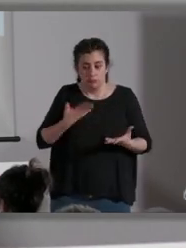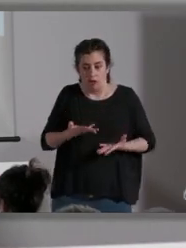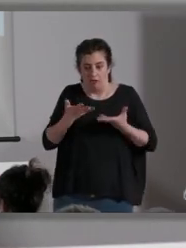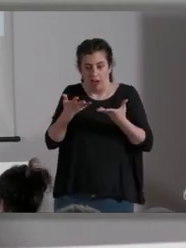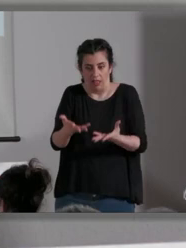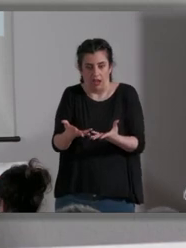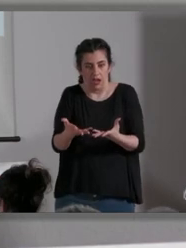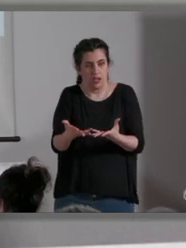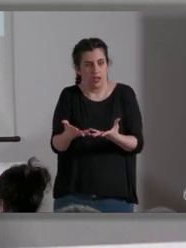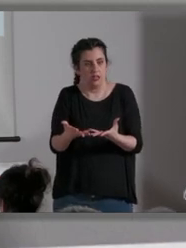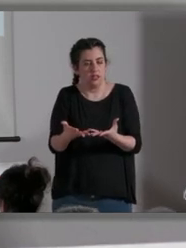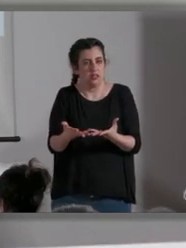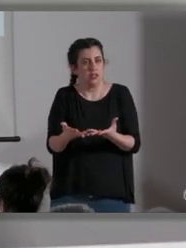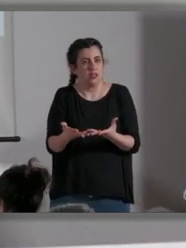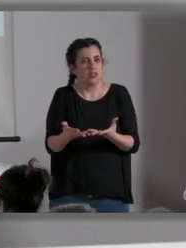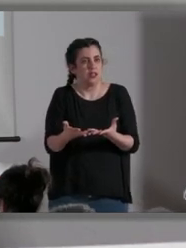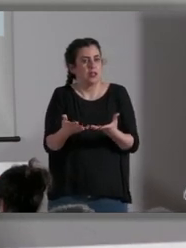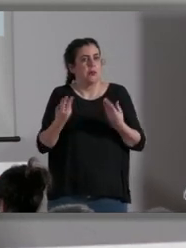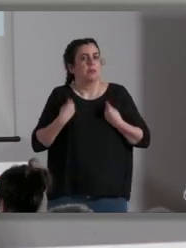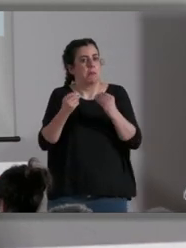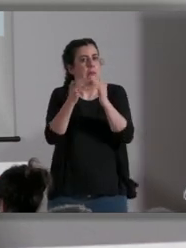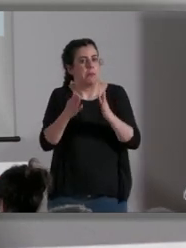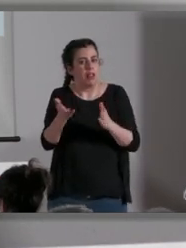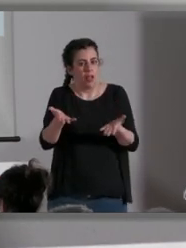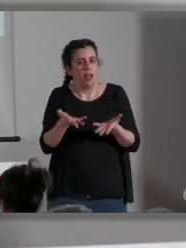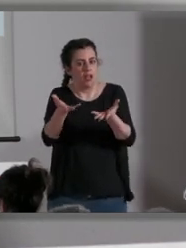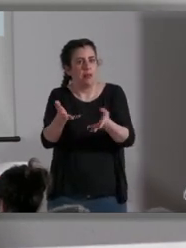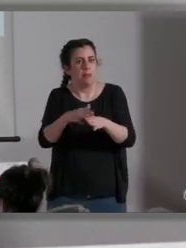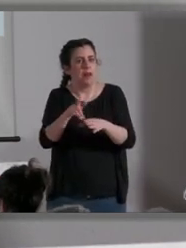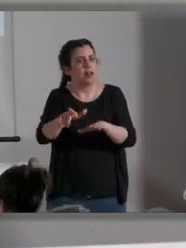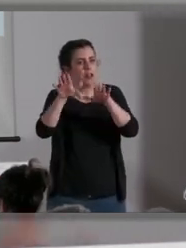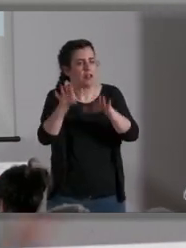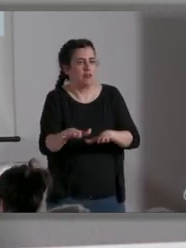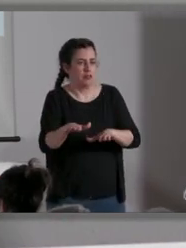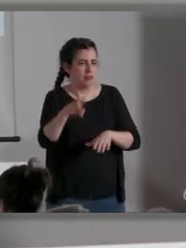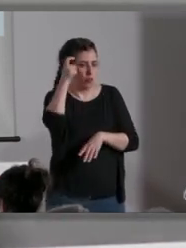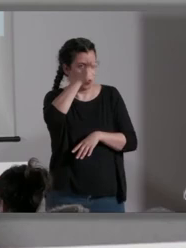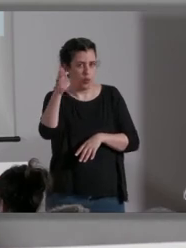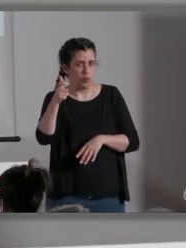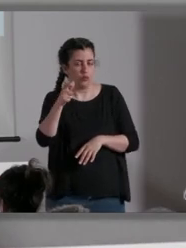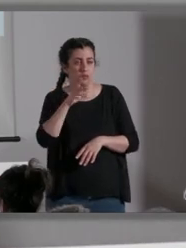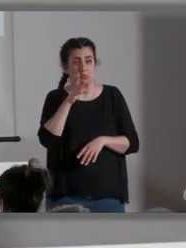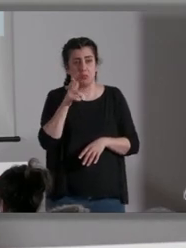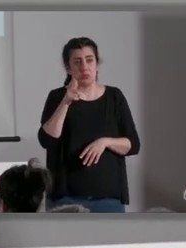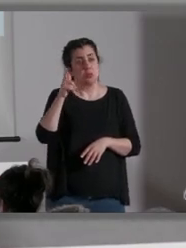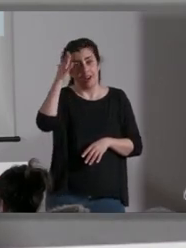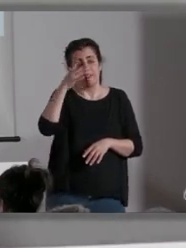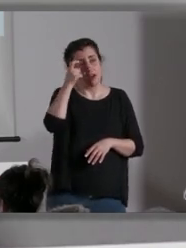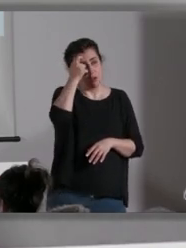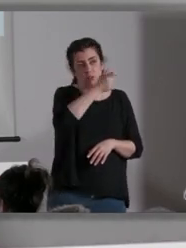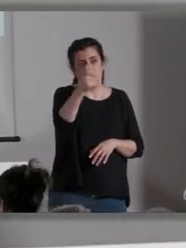facilitar el acceso a la vivienda en los pueblos, en esa Navarra rural, que es muy